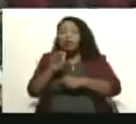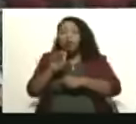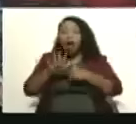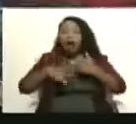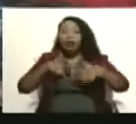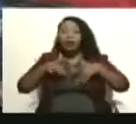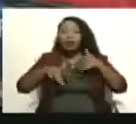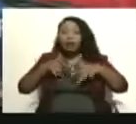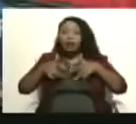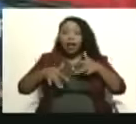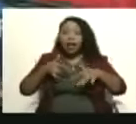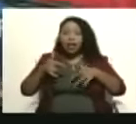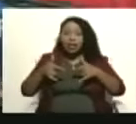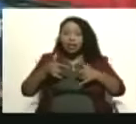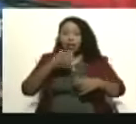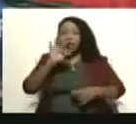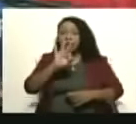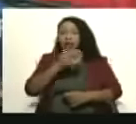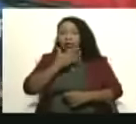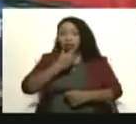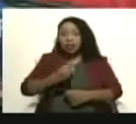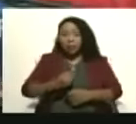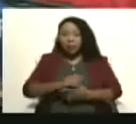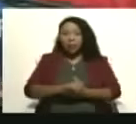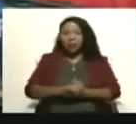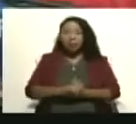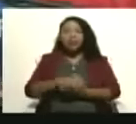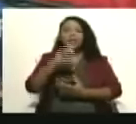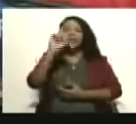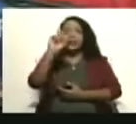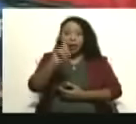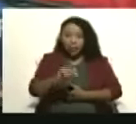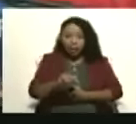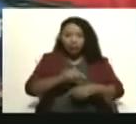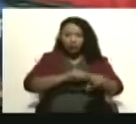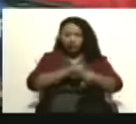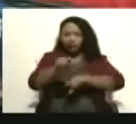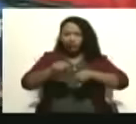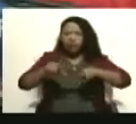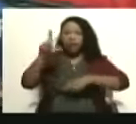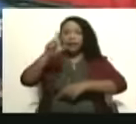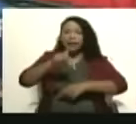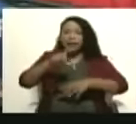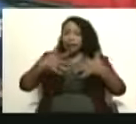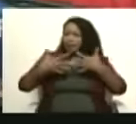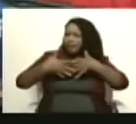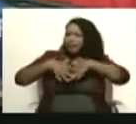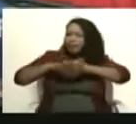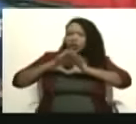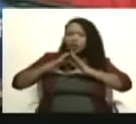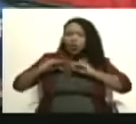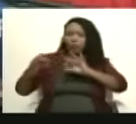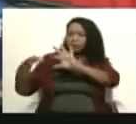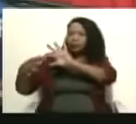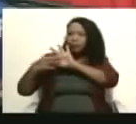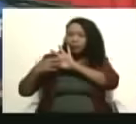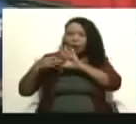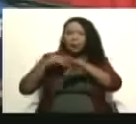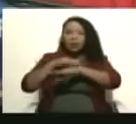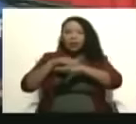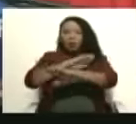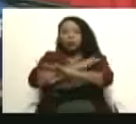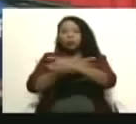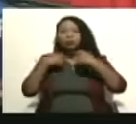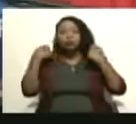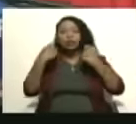eventos. Y también la coordinación necesaria con el Ministerio del Poder Popular para la